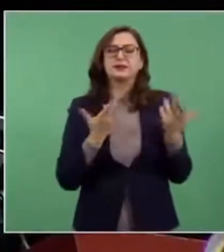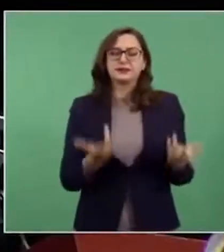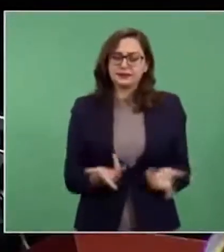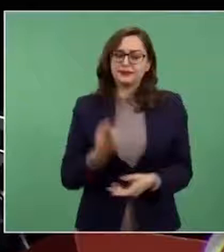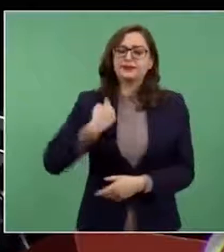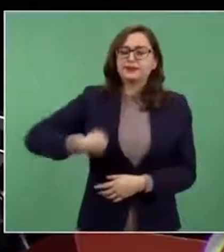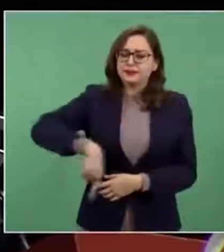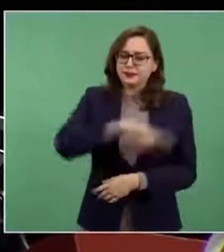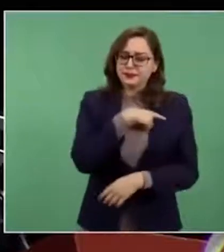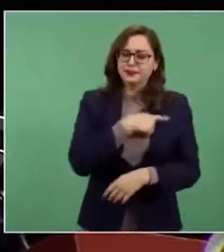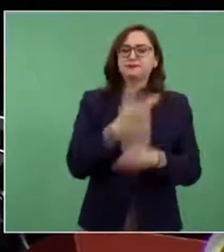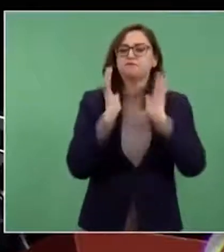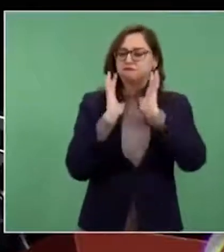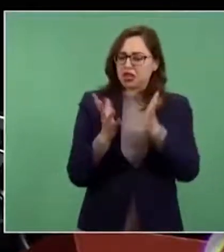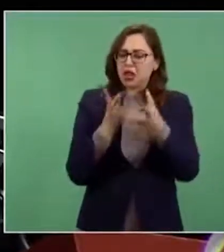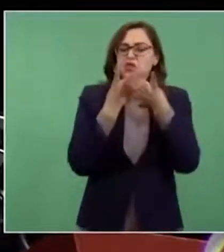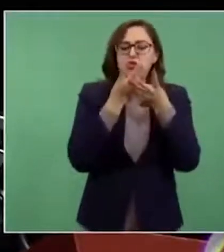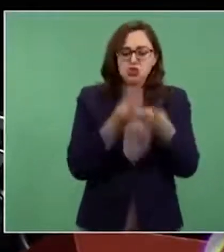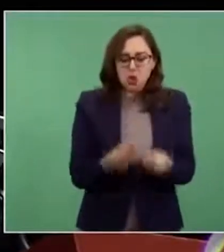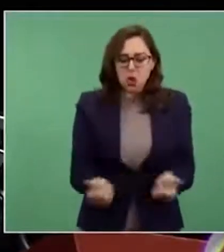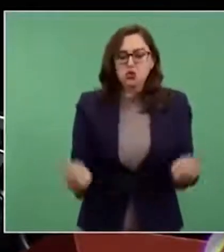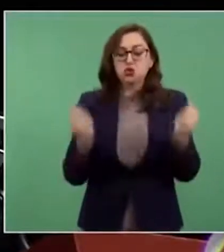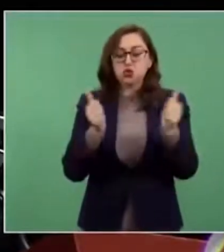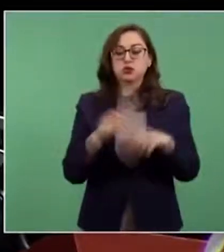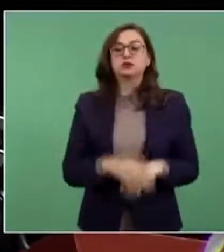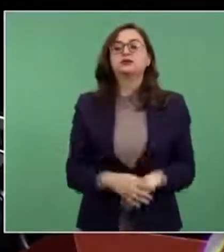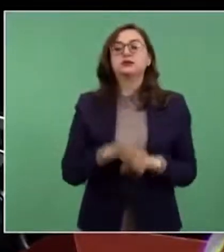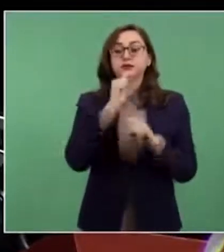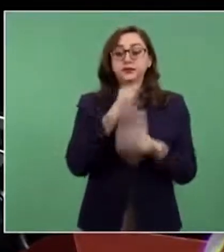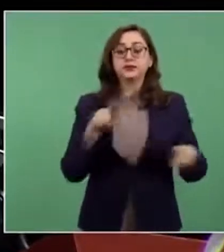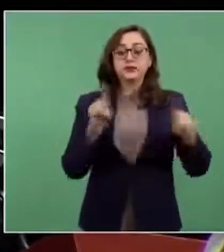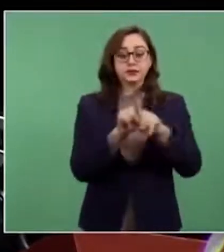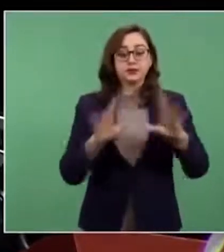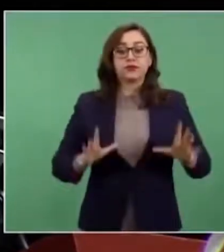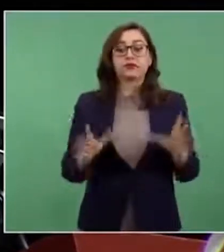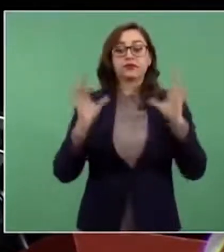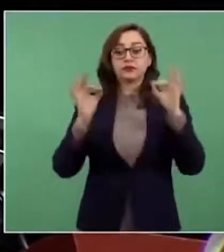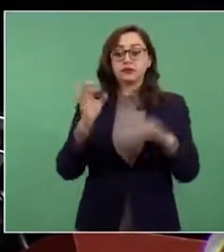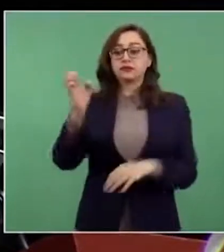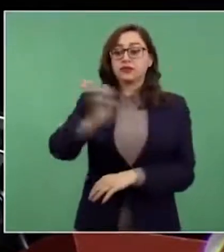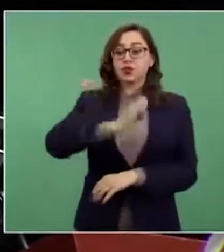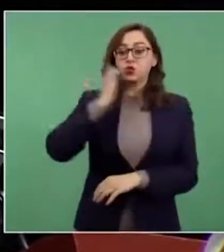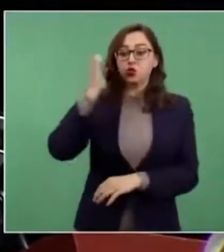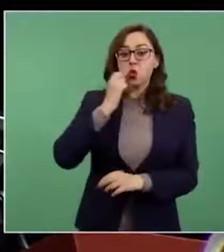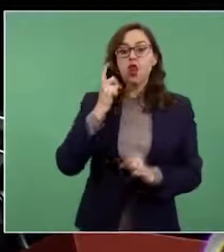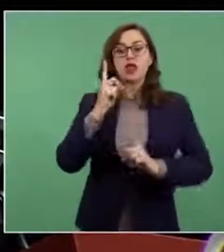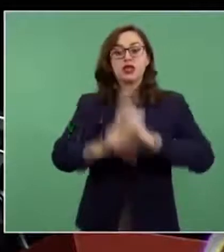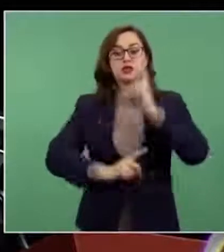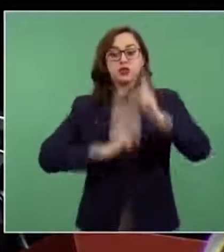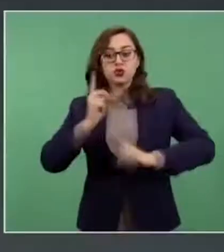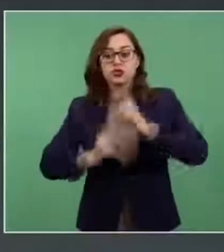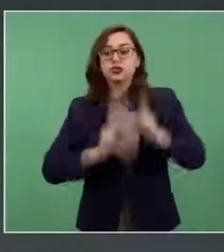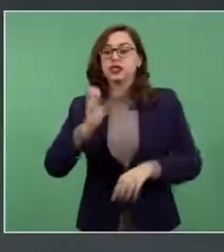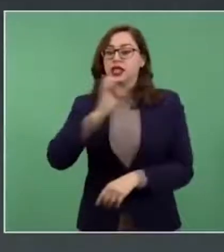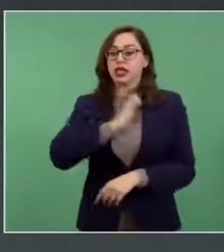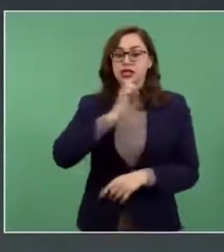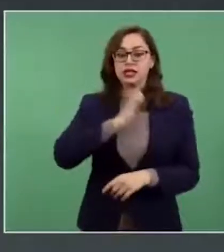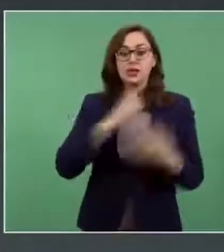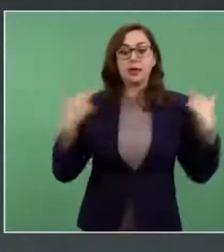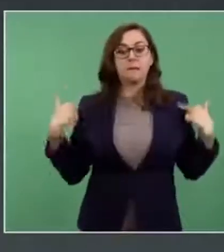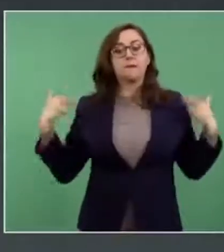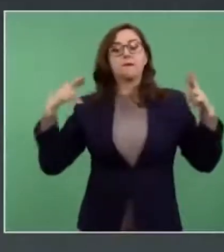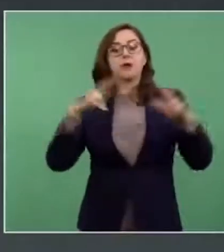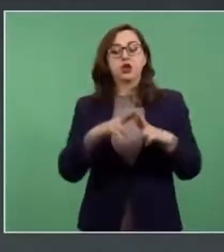están creando escuelas para la formación de deportistas y maestros de educación física. Se aplica un